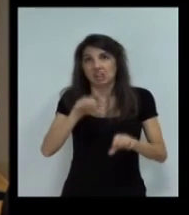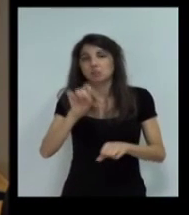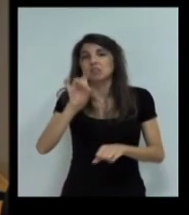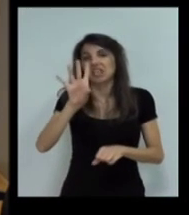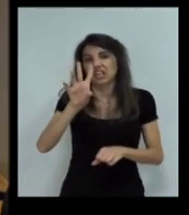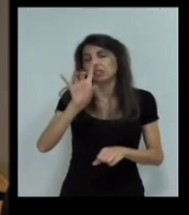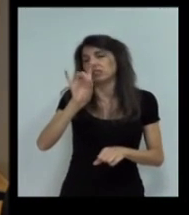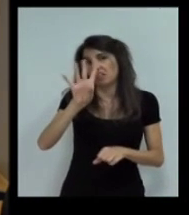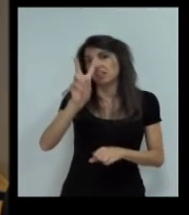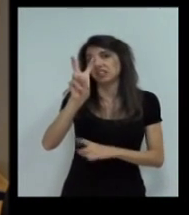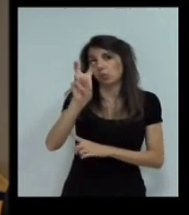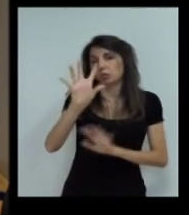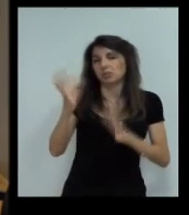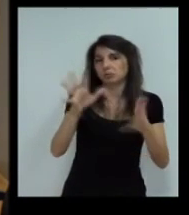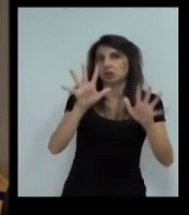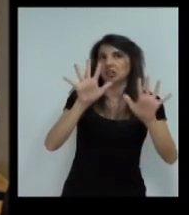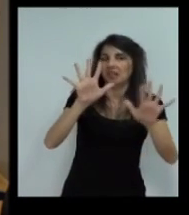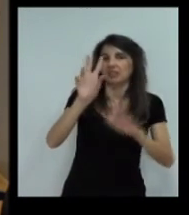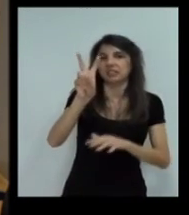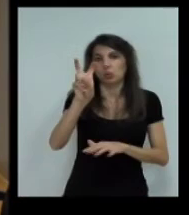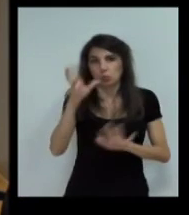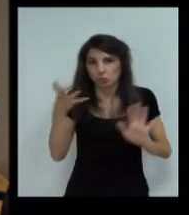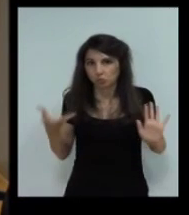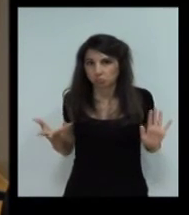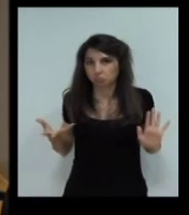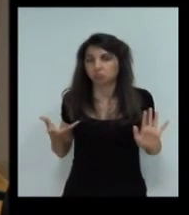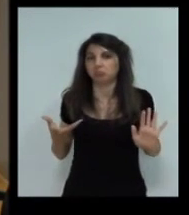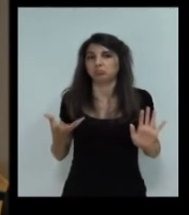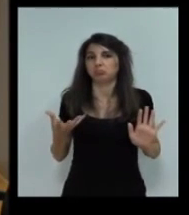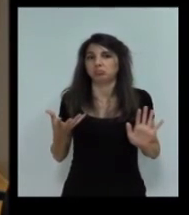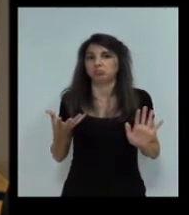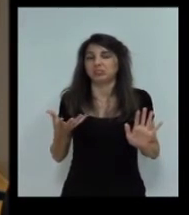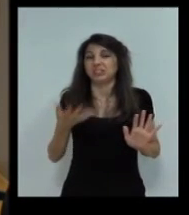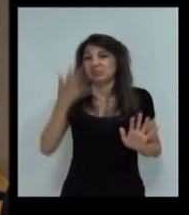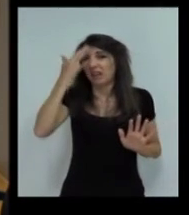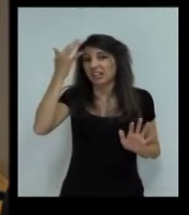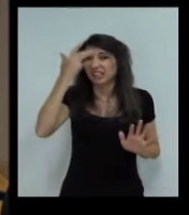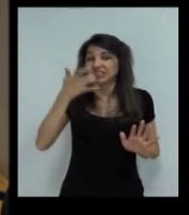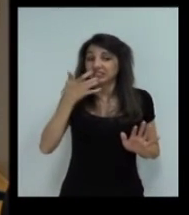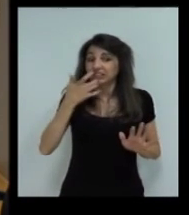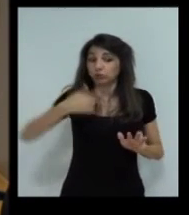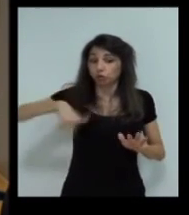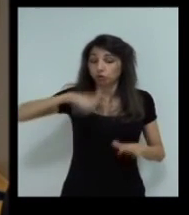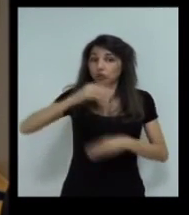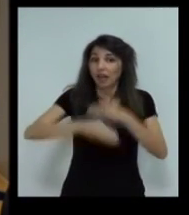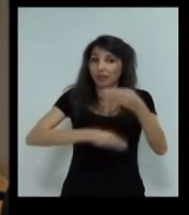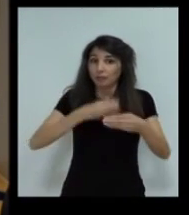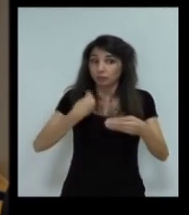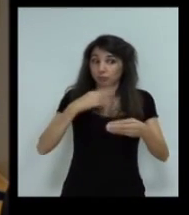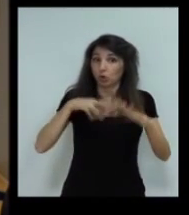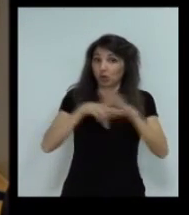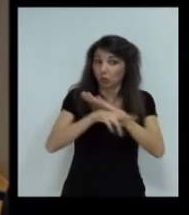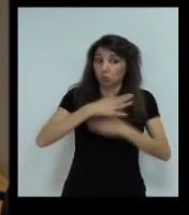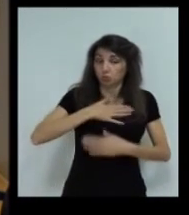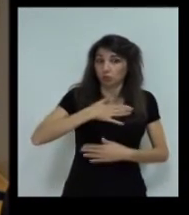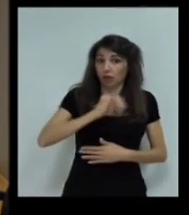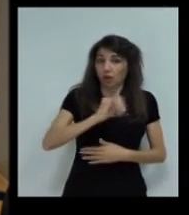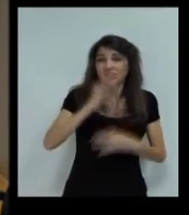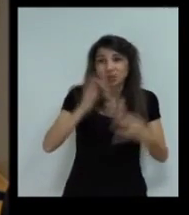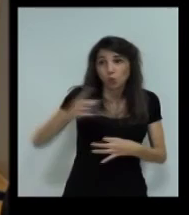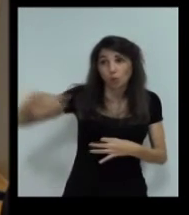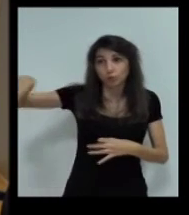10 segundos. Quiere decir que esto, si lo hacemos con los medios que tenemos, quizás otros podrían hacerlo mejor, muchísimo